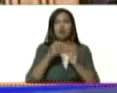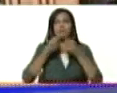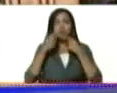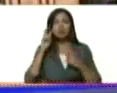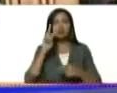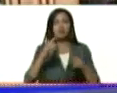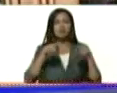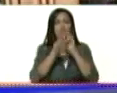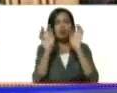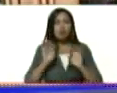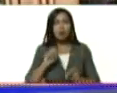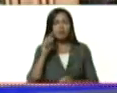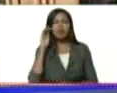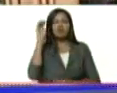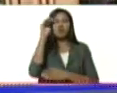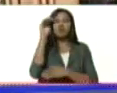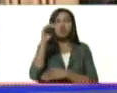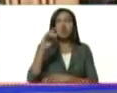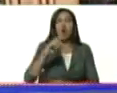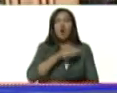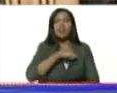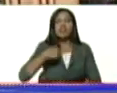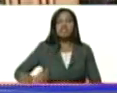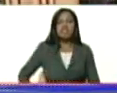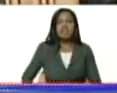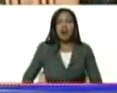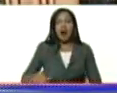vista el futuro de China y del Asia